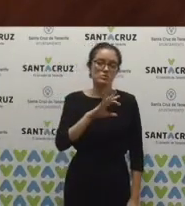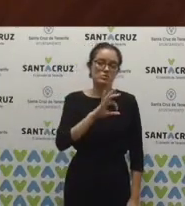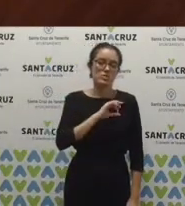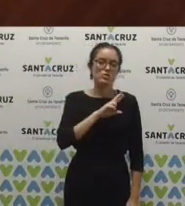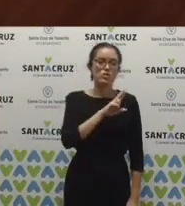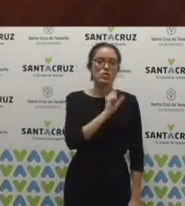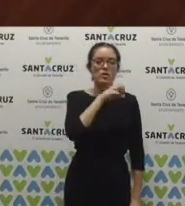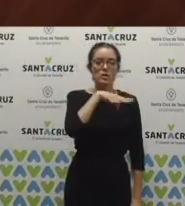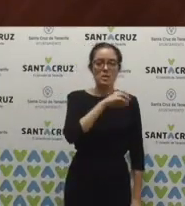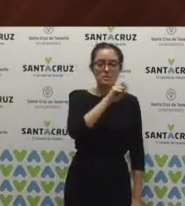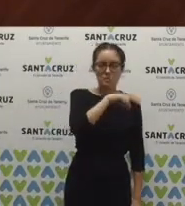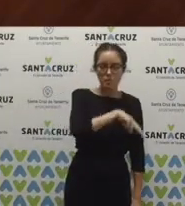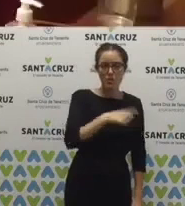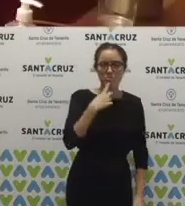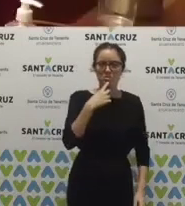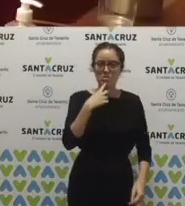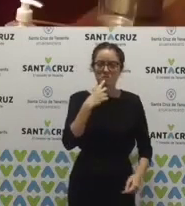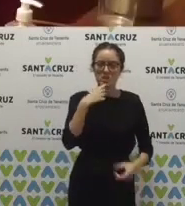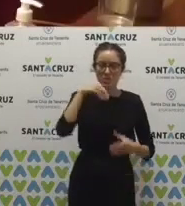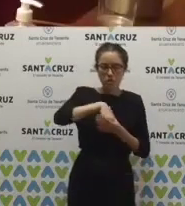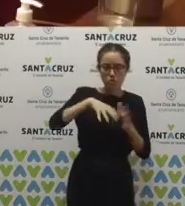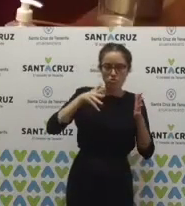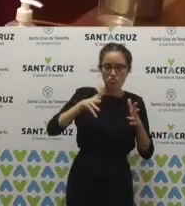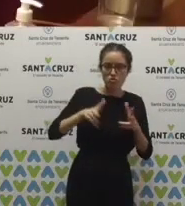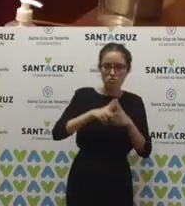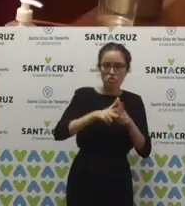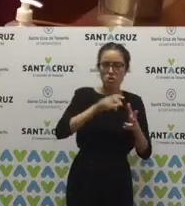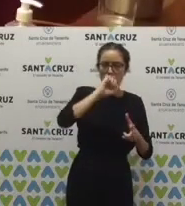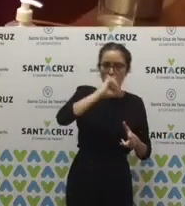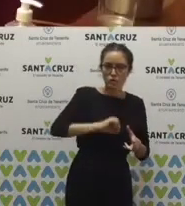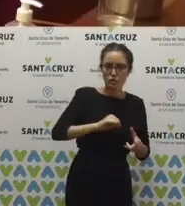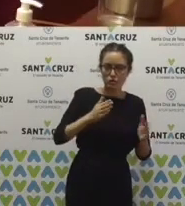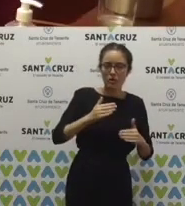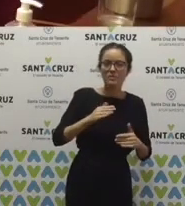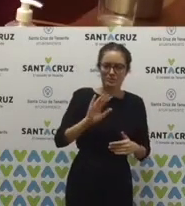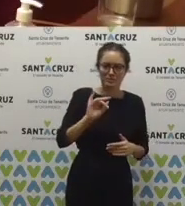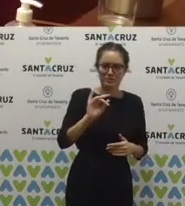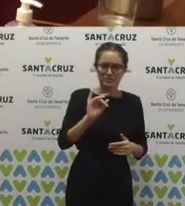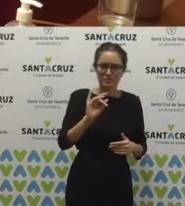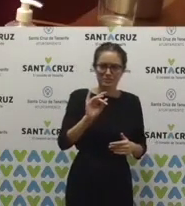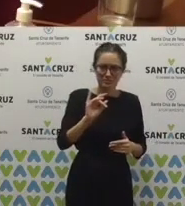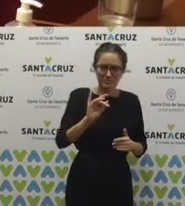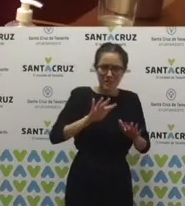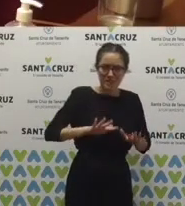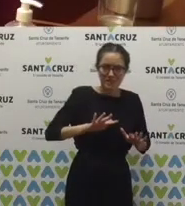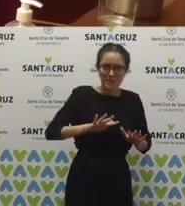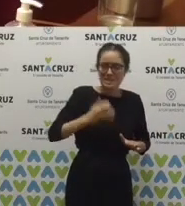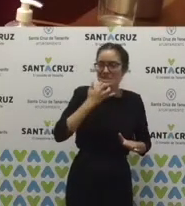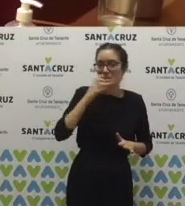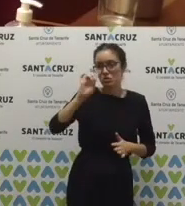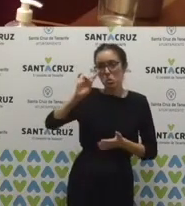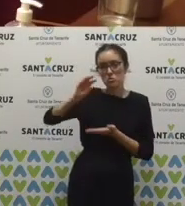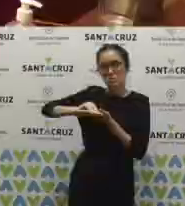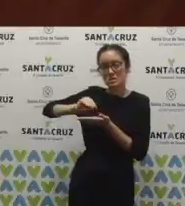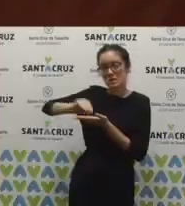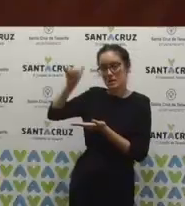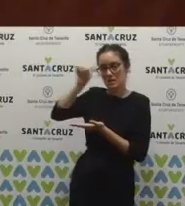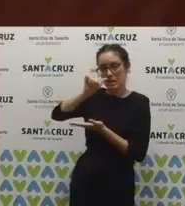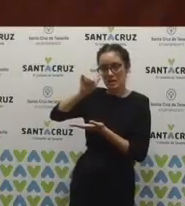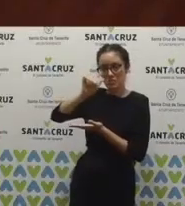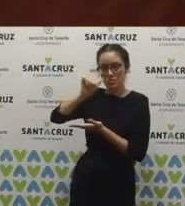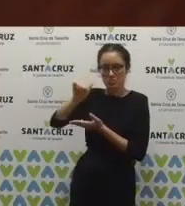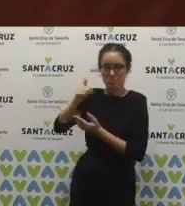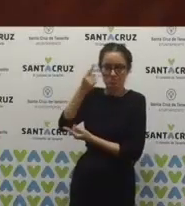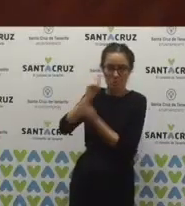obispo está dentro del consejo el consejo social si no el señor secretario me puede alumbrar en esta en